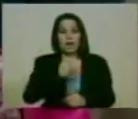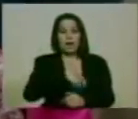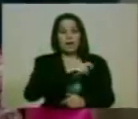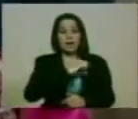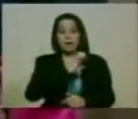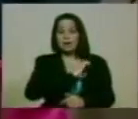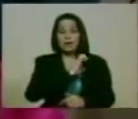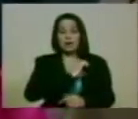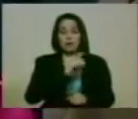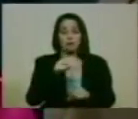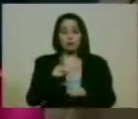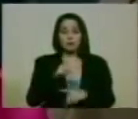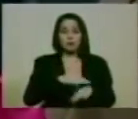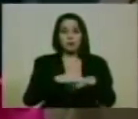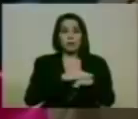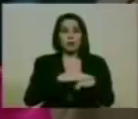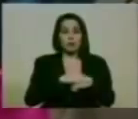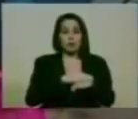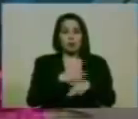faltaban